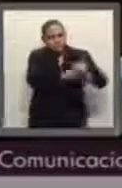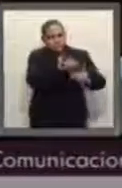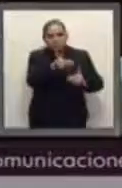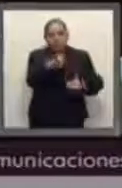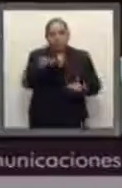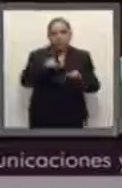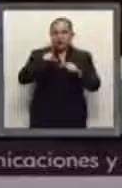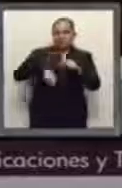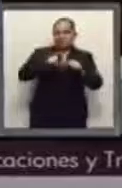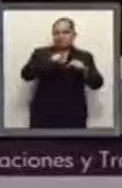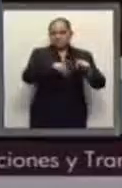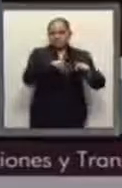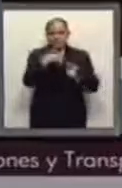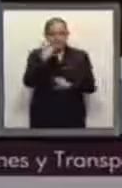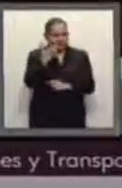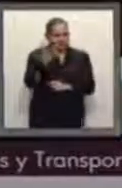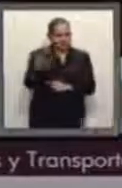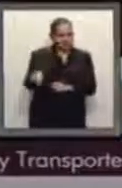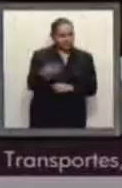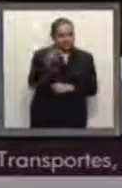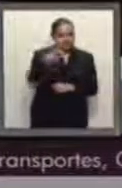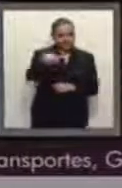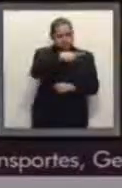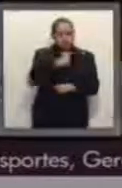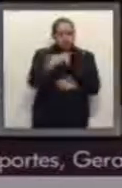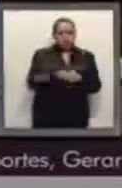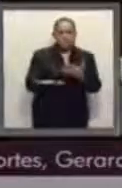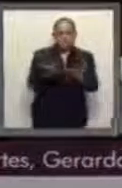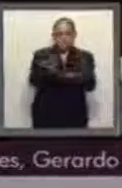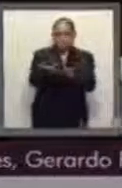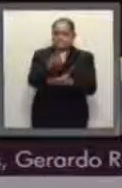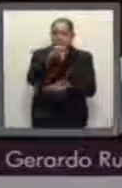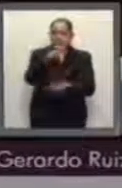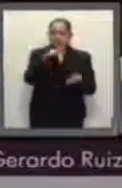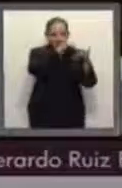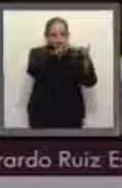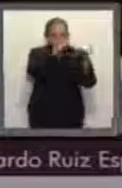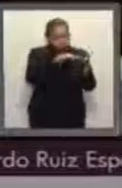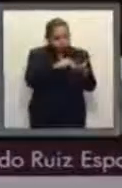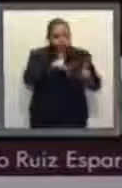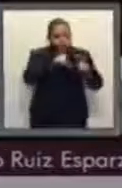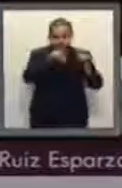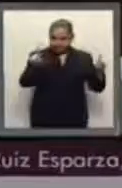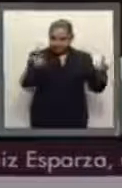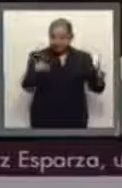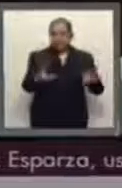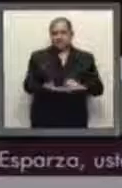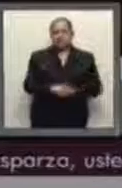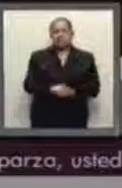que proponemos una redacción alternativa.